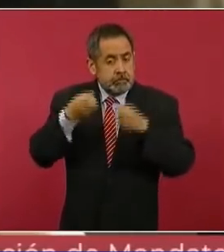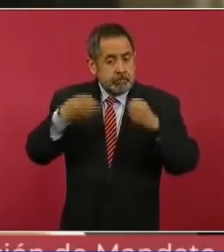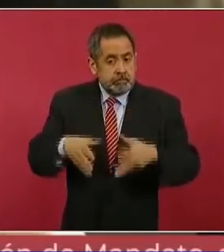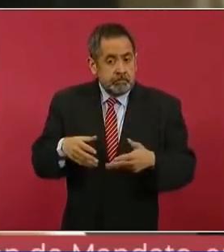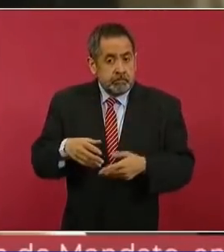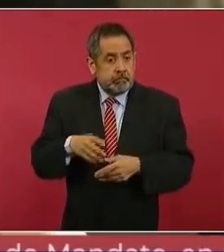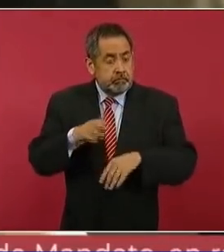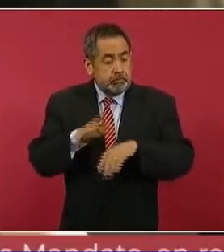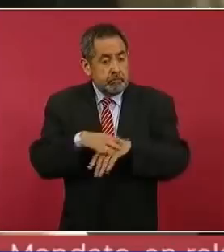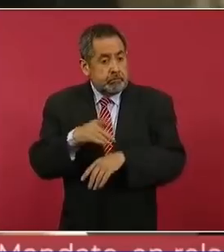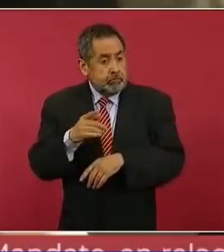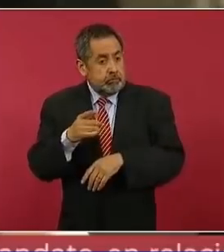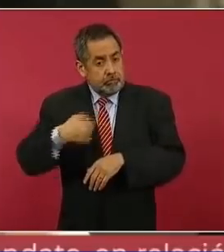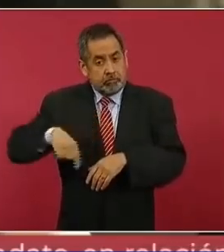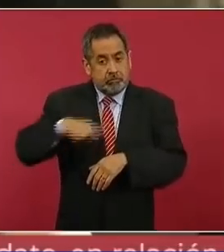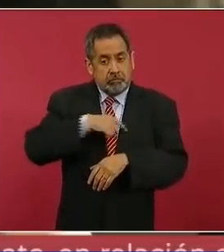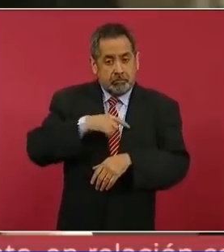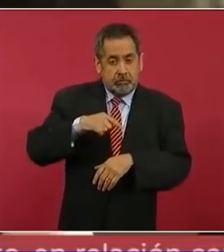mucha importación de maíz,